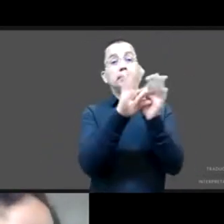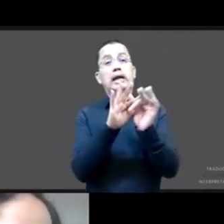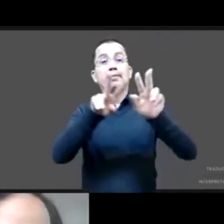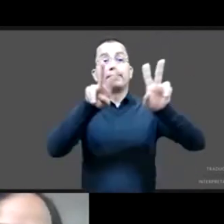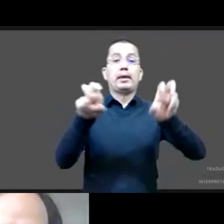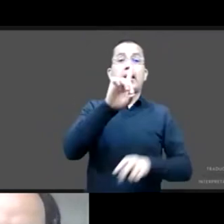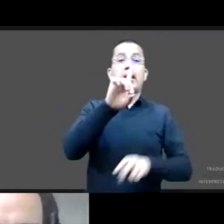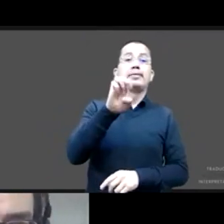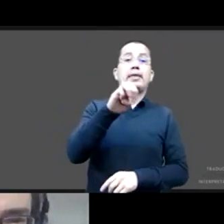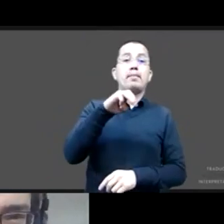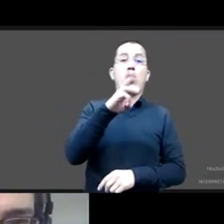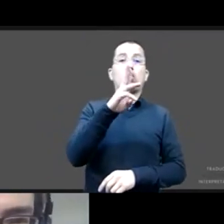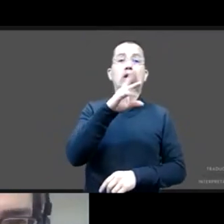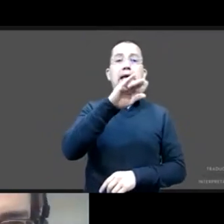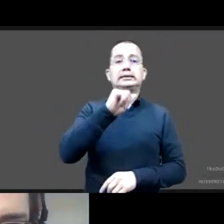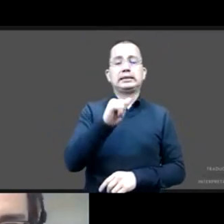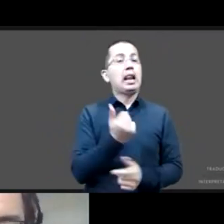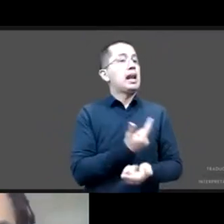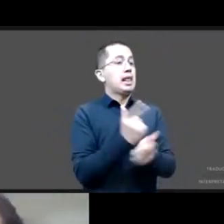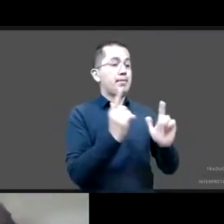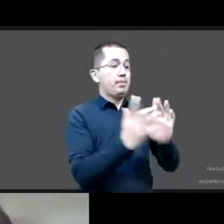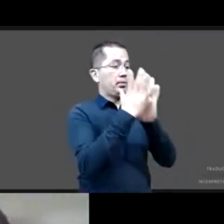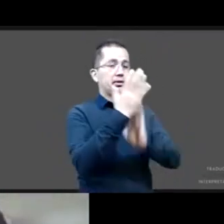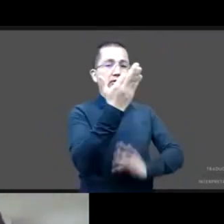ahí nadie va a aprender democracia por ejemplo